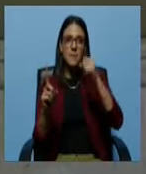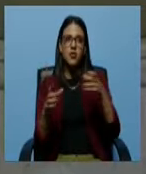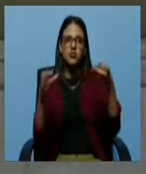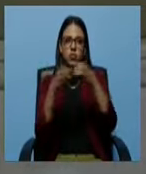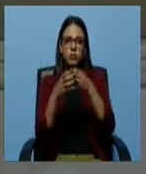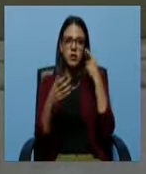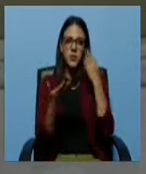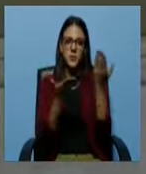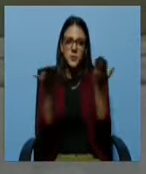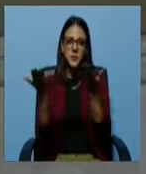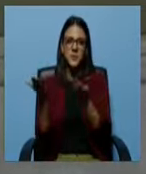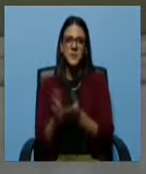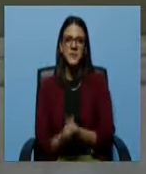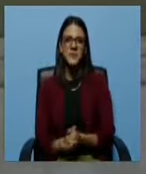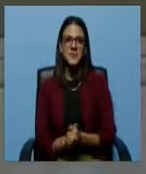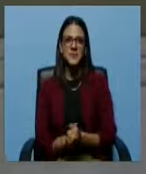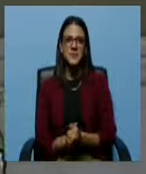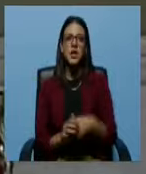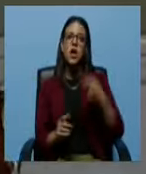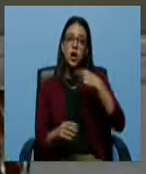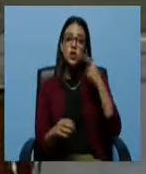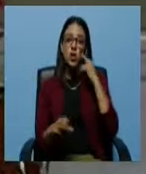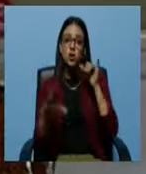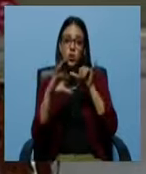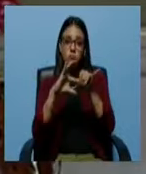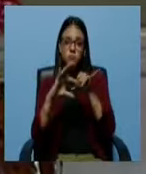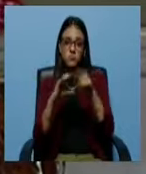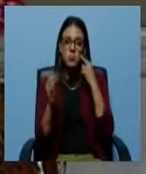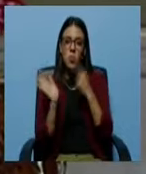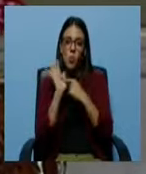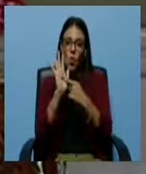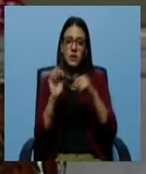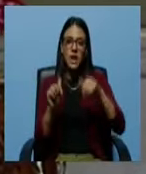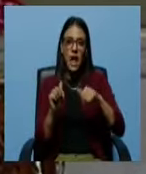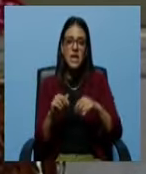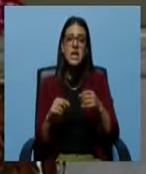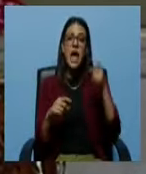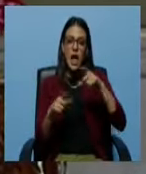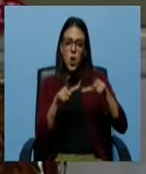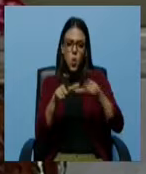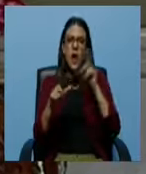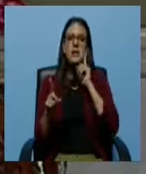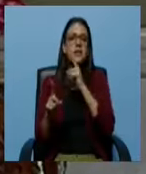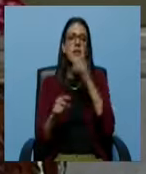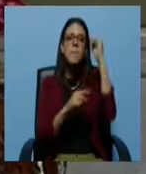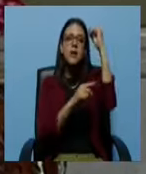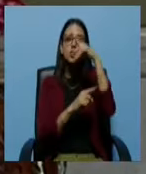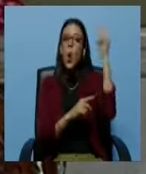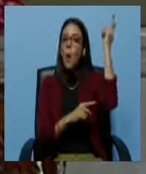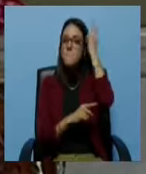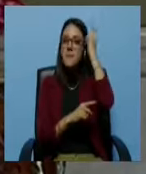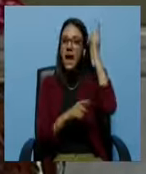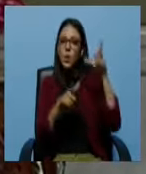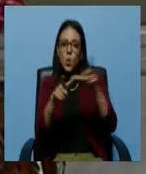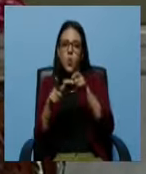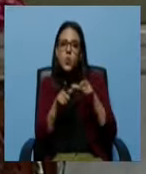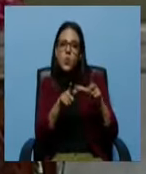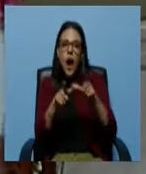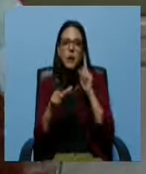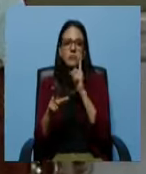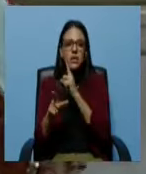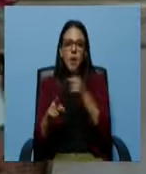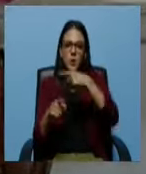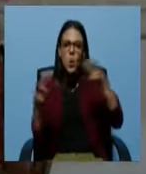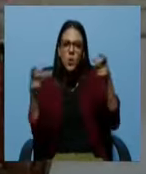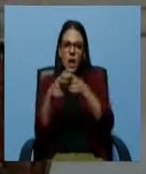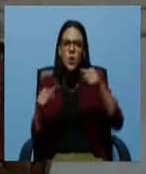Venezuela. Para ustedes desde el Salón Sol del Perú del Palacio de Miraflores este encuentro que